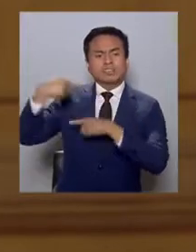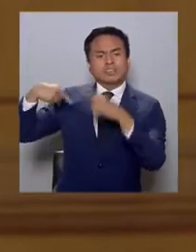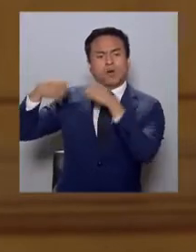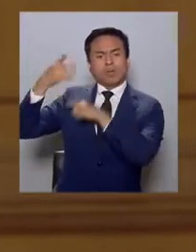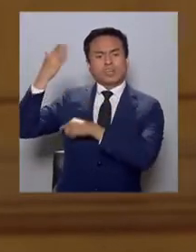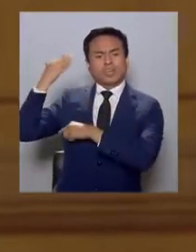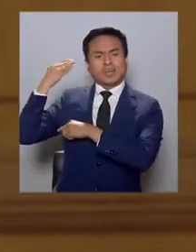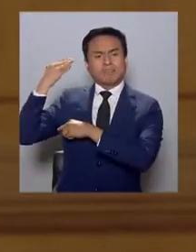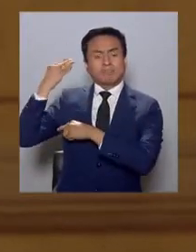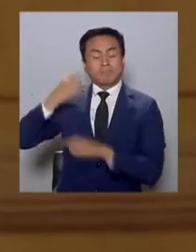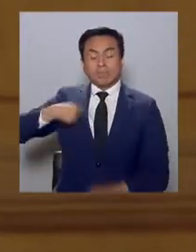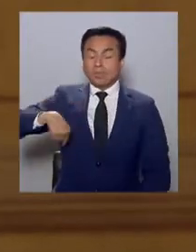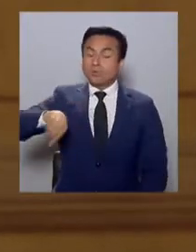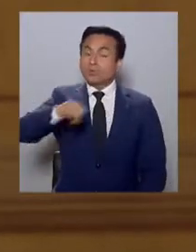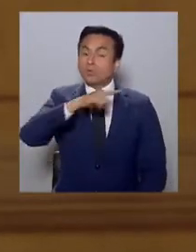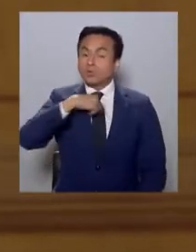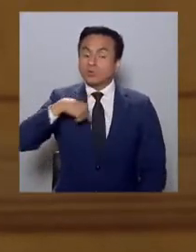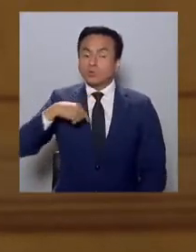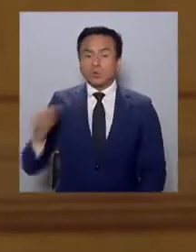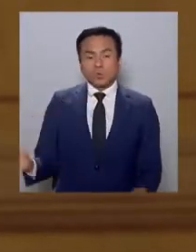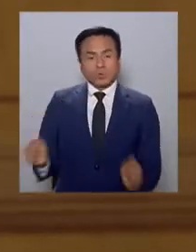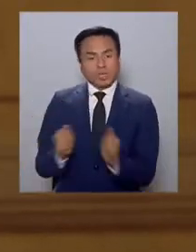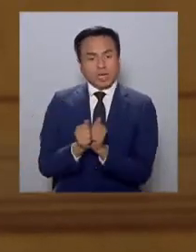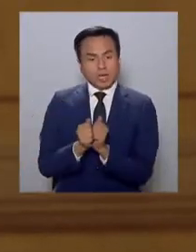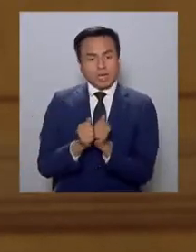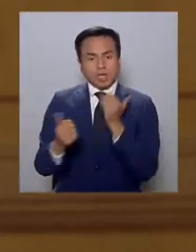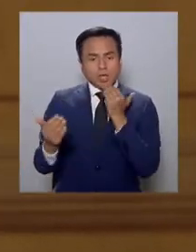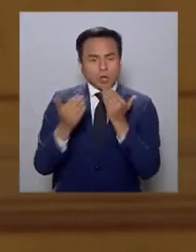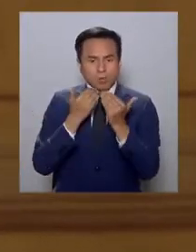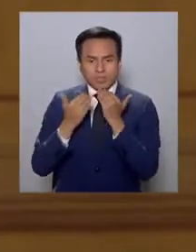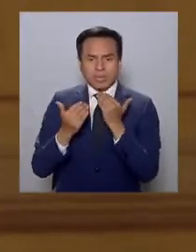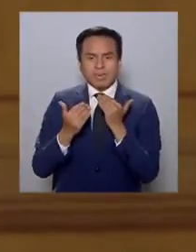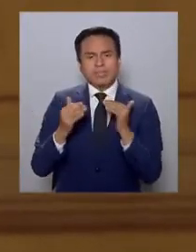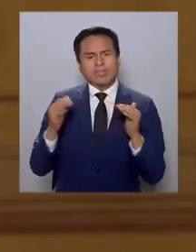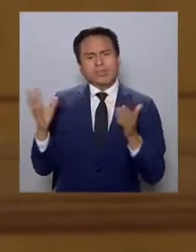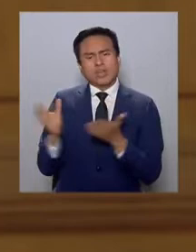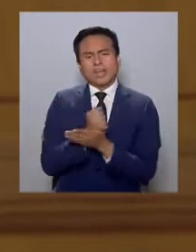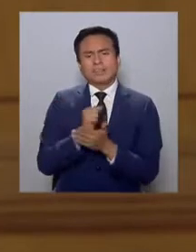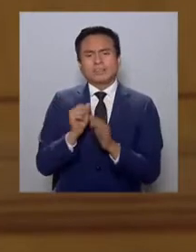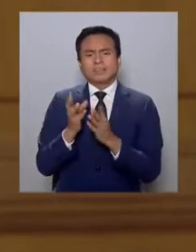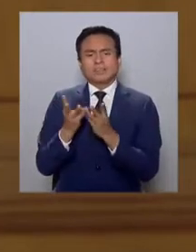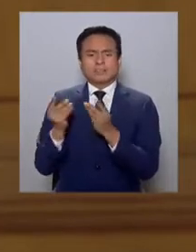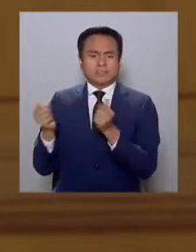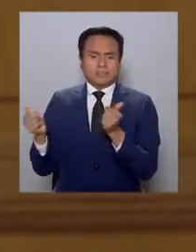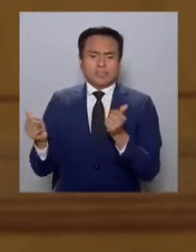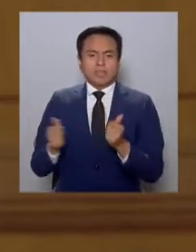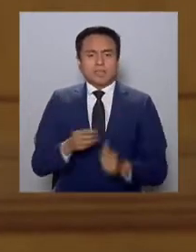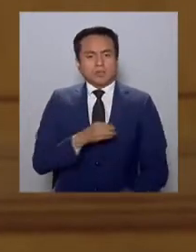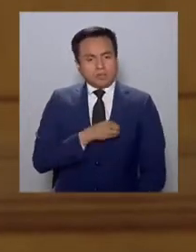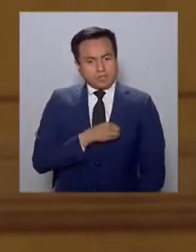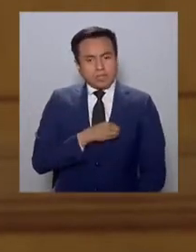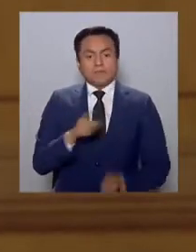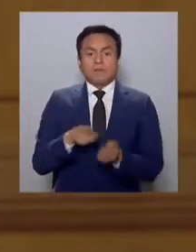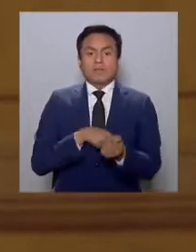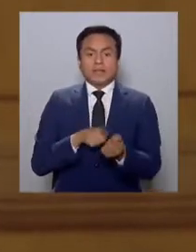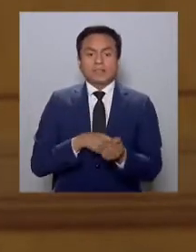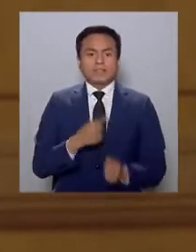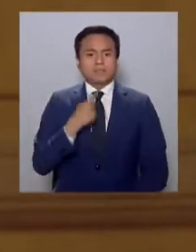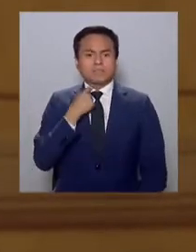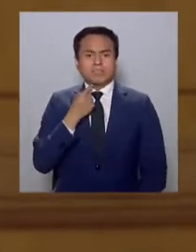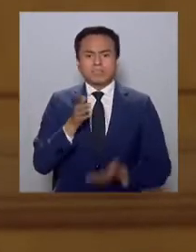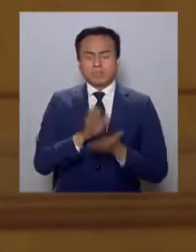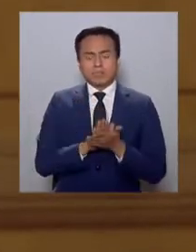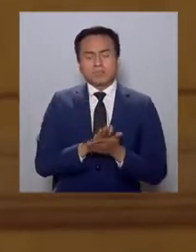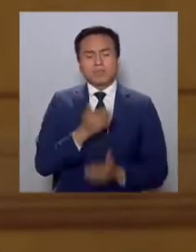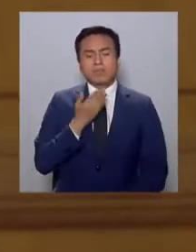que tenemos que juntarnos, conversar para lograr erradicar. Mis condolencias a las familiares de las víctimas y